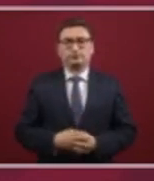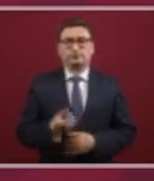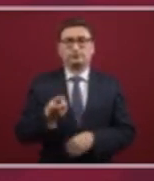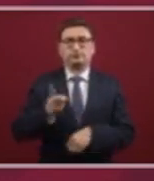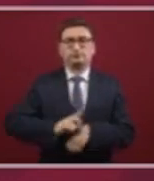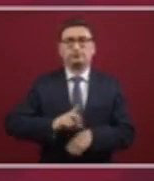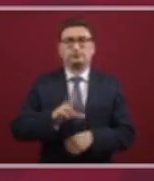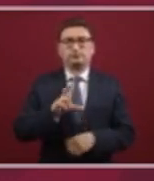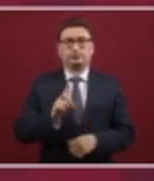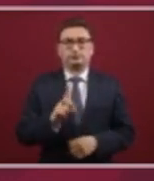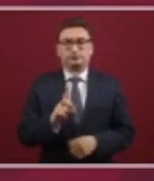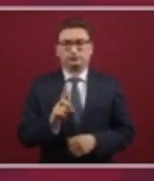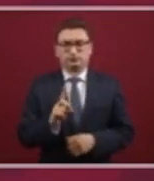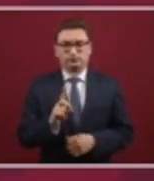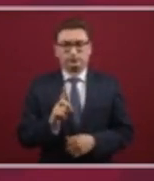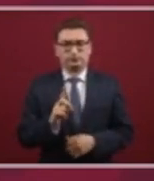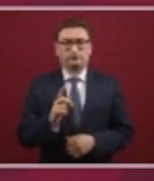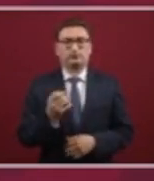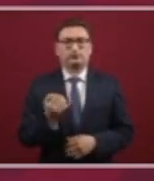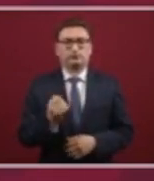30 de junio.